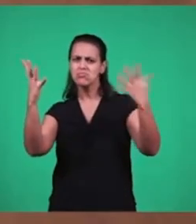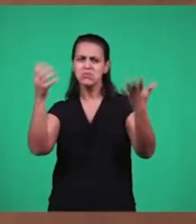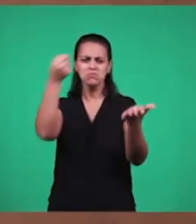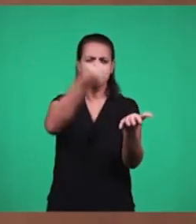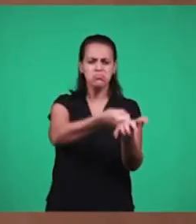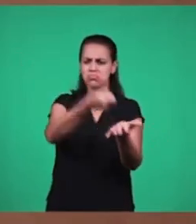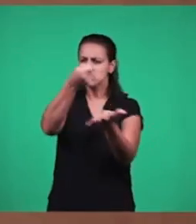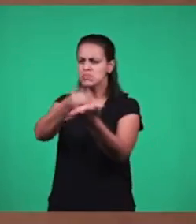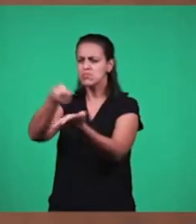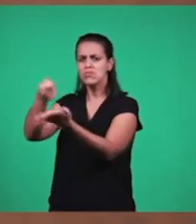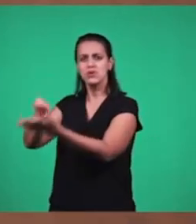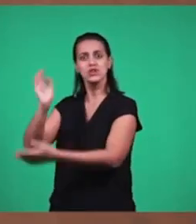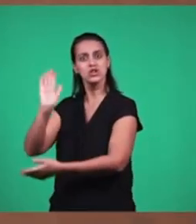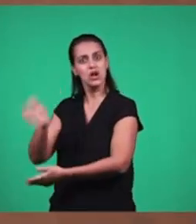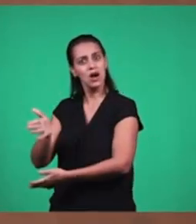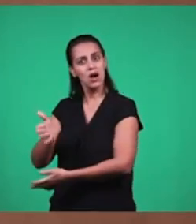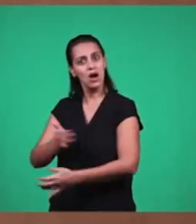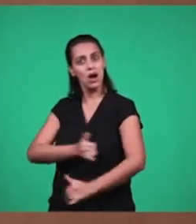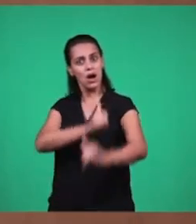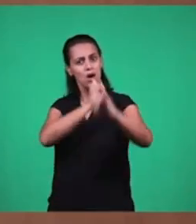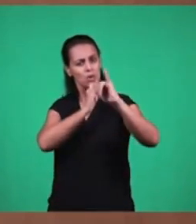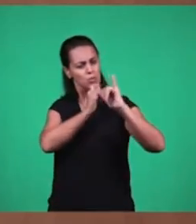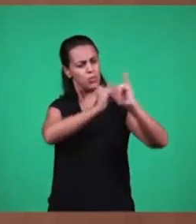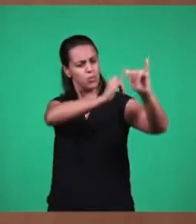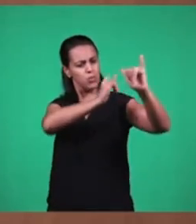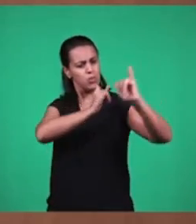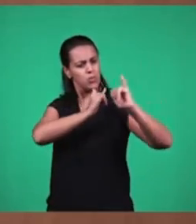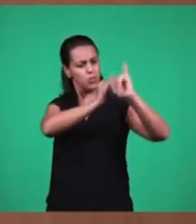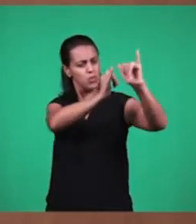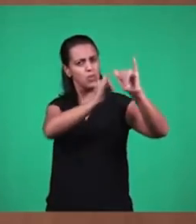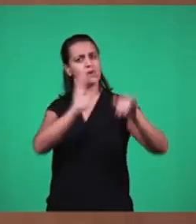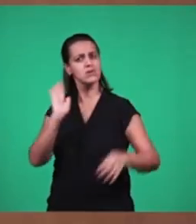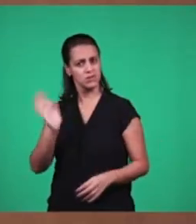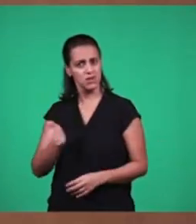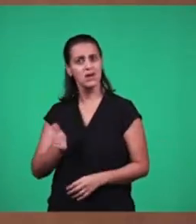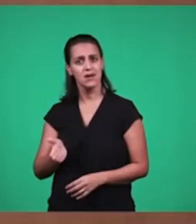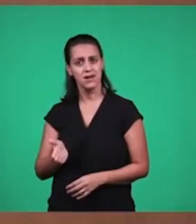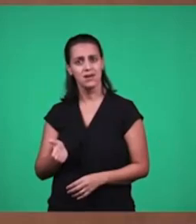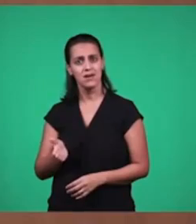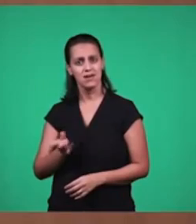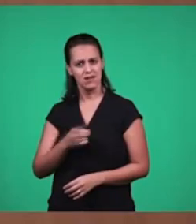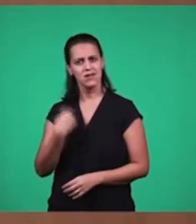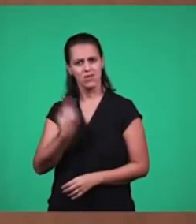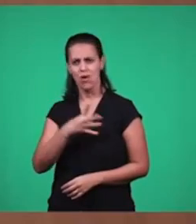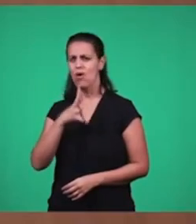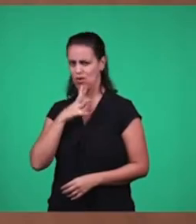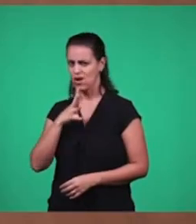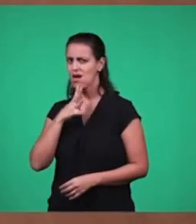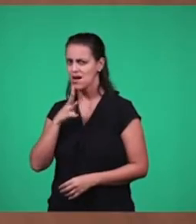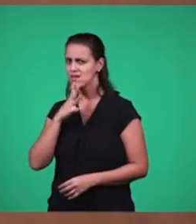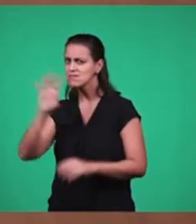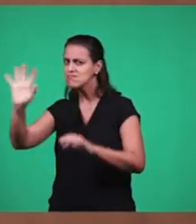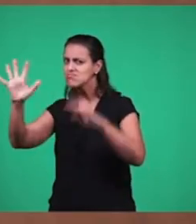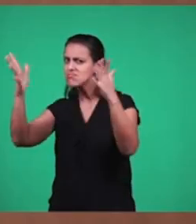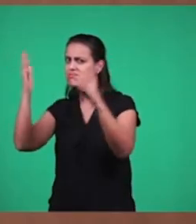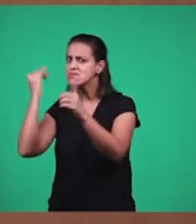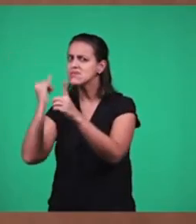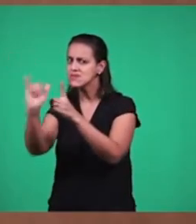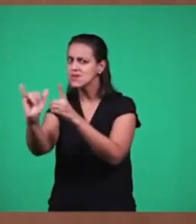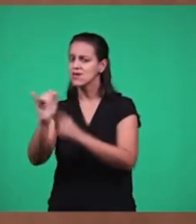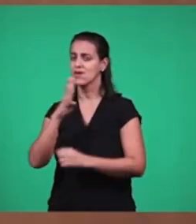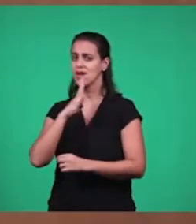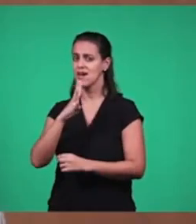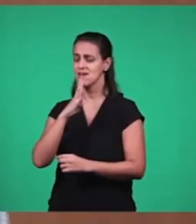ya se cumplieron. Las trompetas ya están tocando y nosotros conocemos las señales